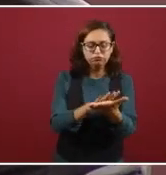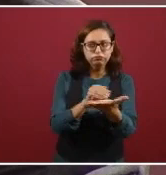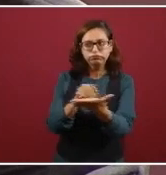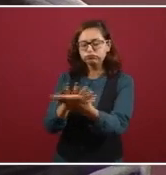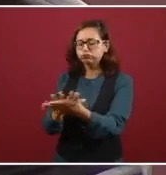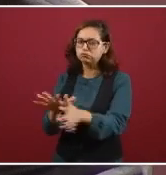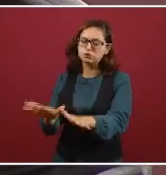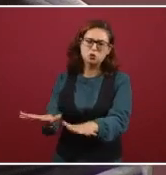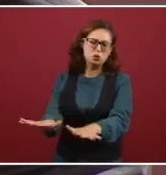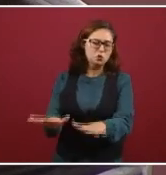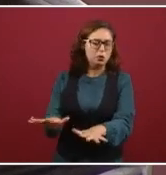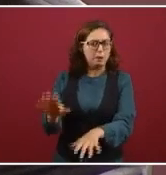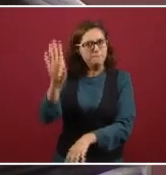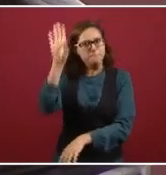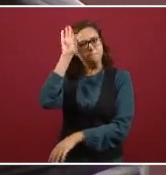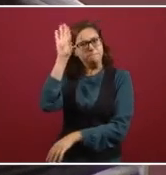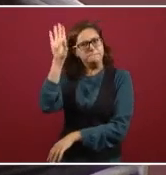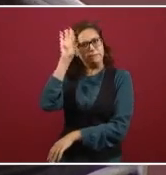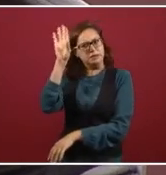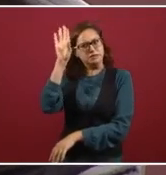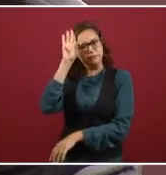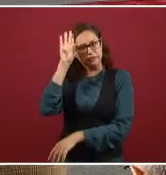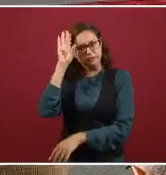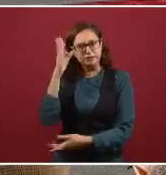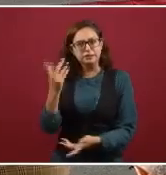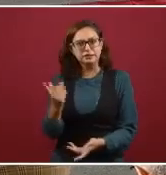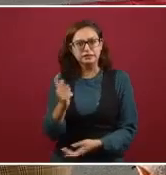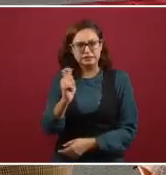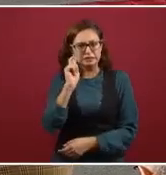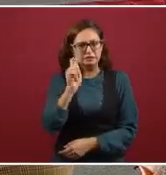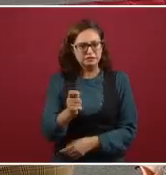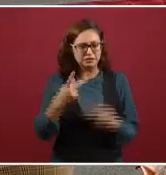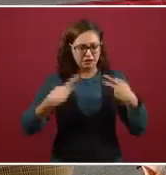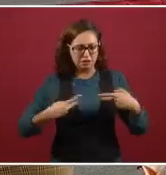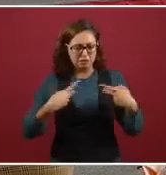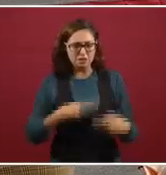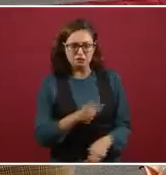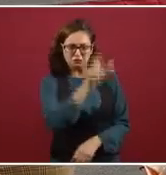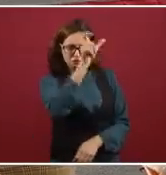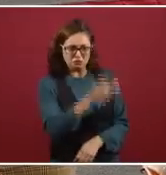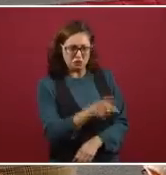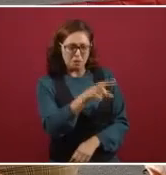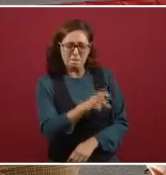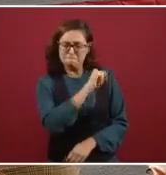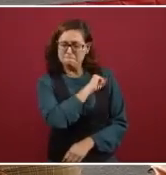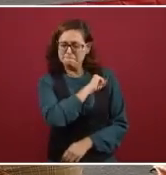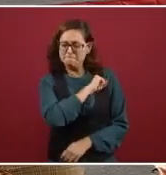Detalles que hablan de una maldad sin fin de esta persona.